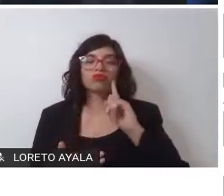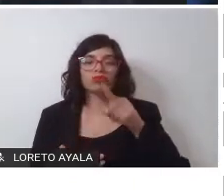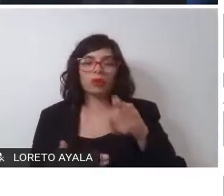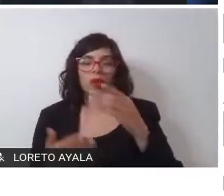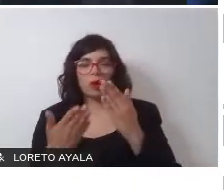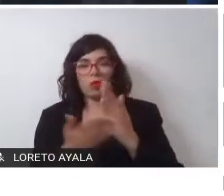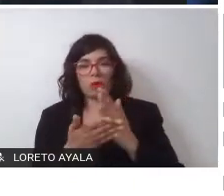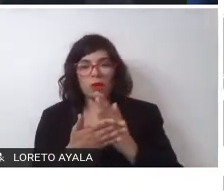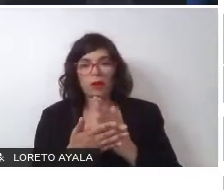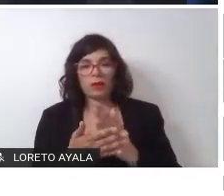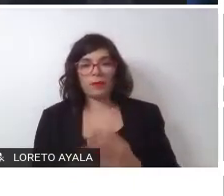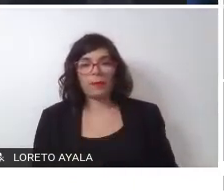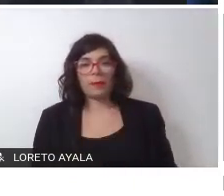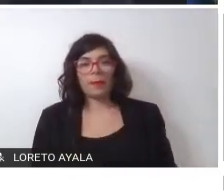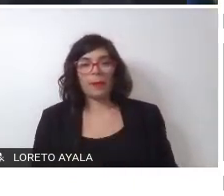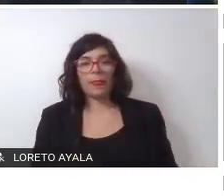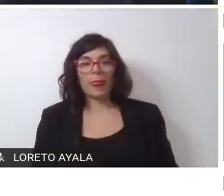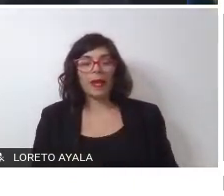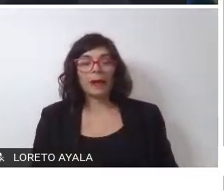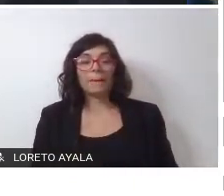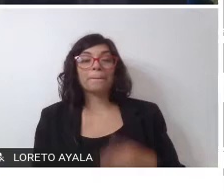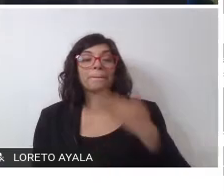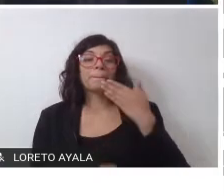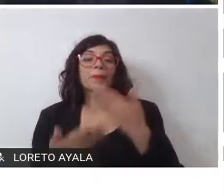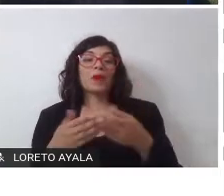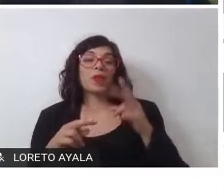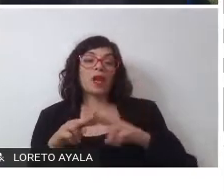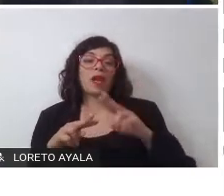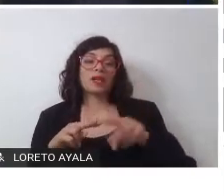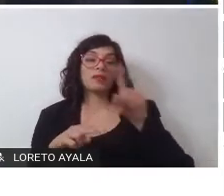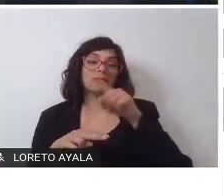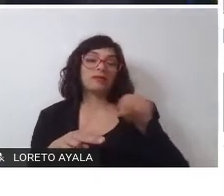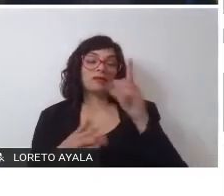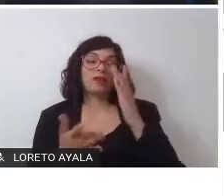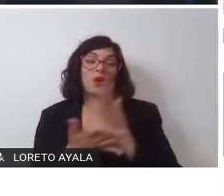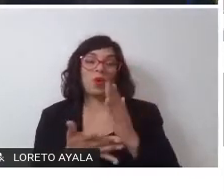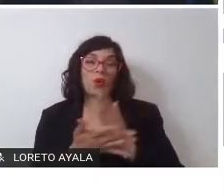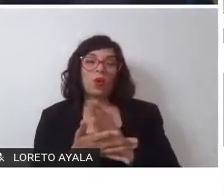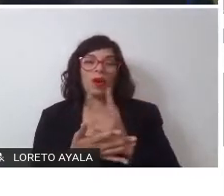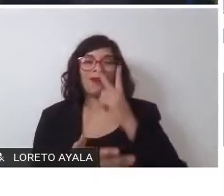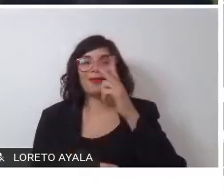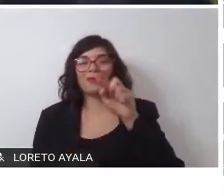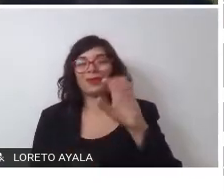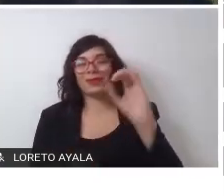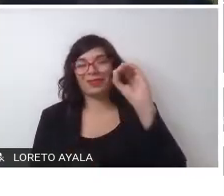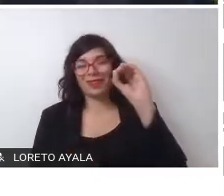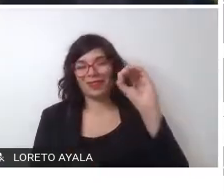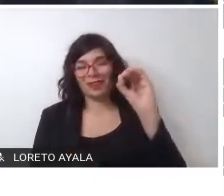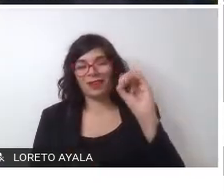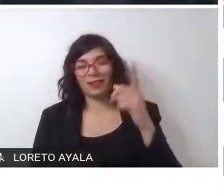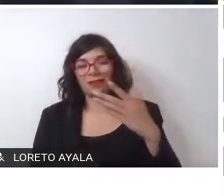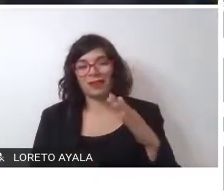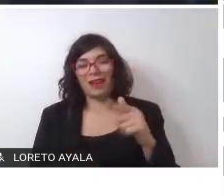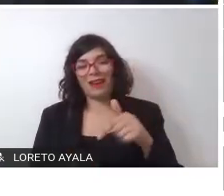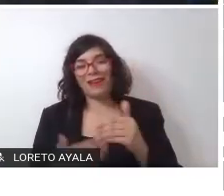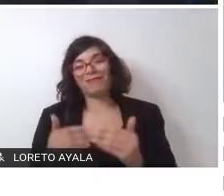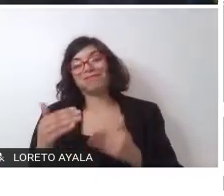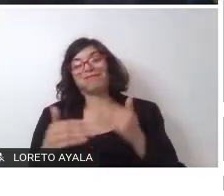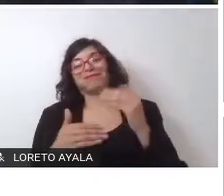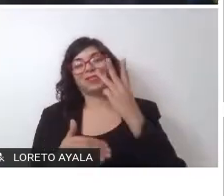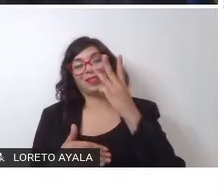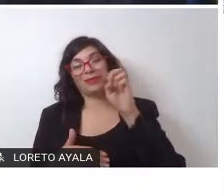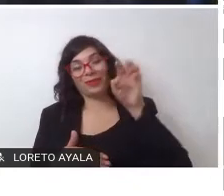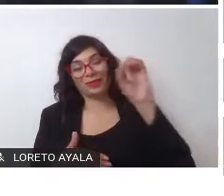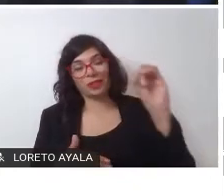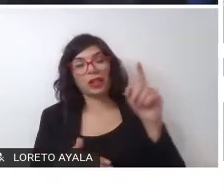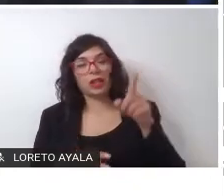Y cuando se hace esta famosa escuela 2.0, que ya me imagino que va en 3.0, se